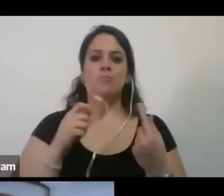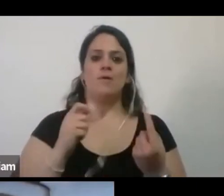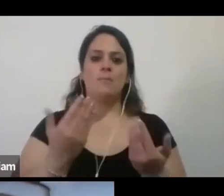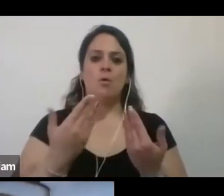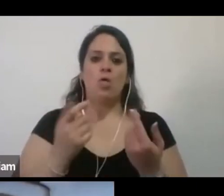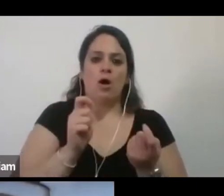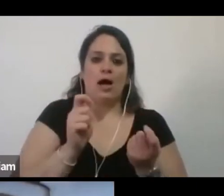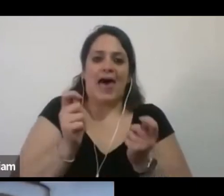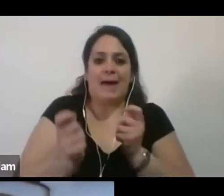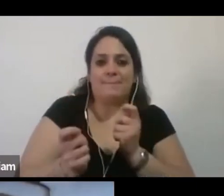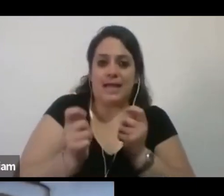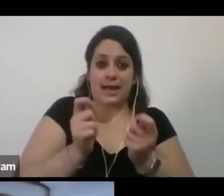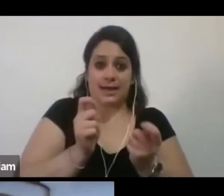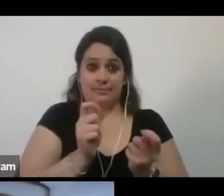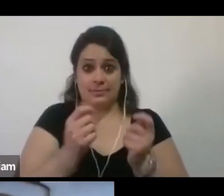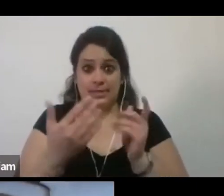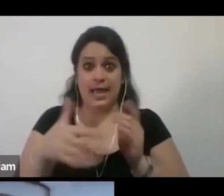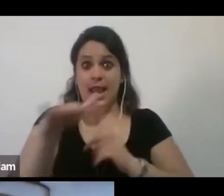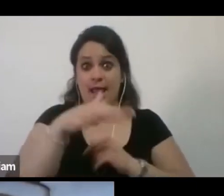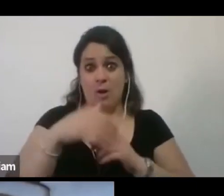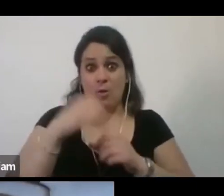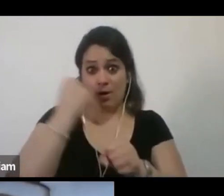acuerdo a la institución.